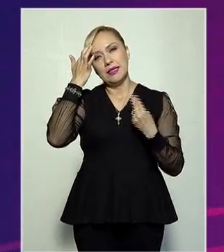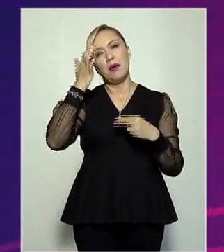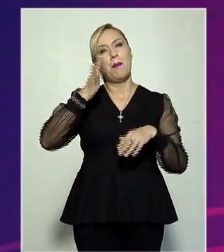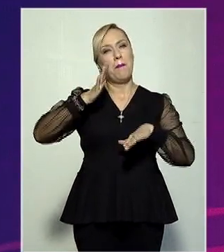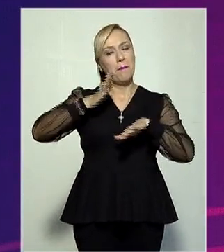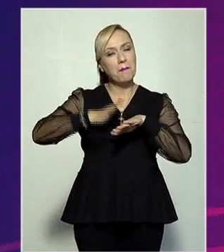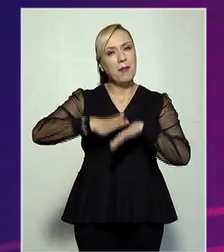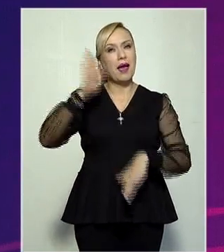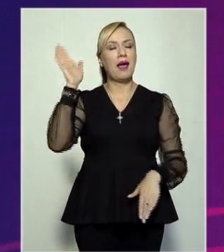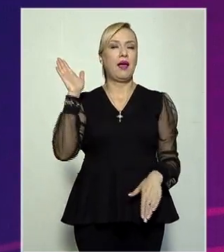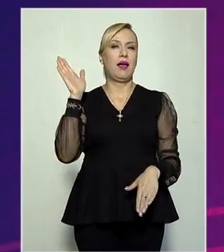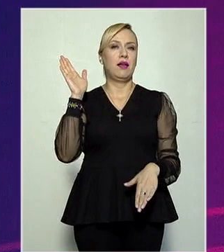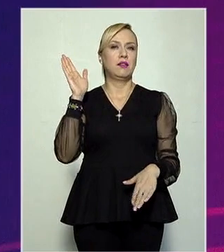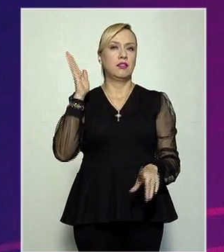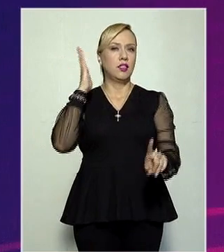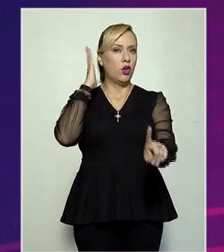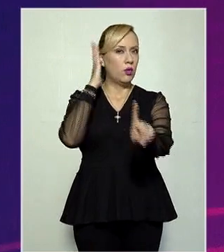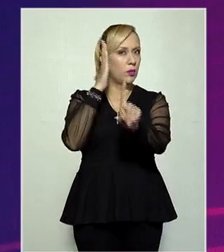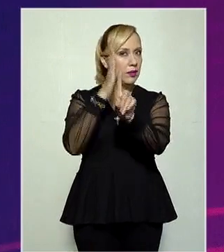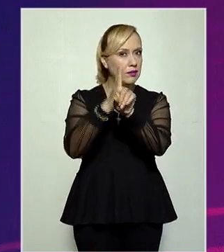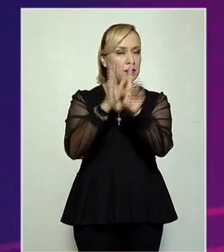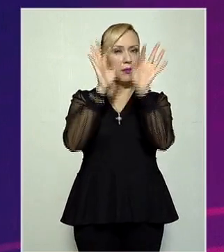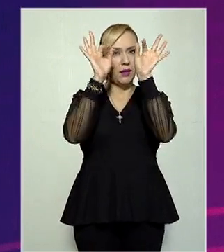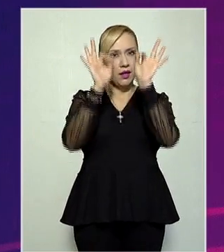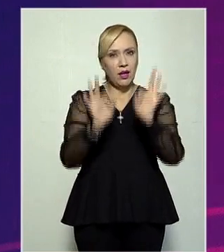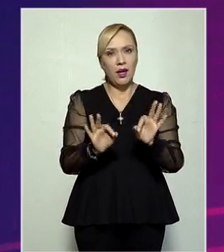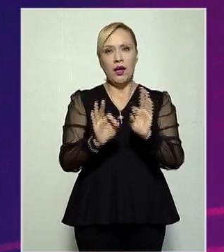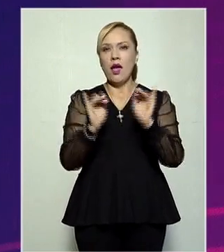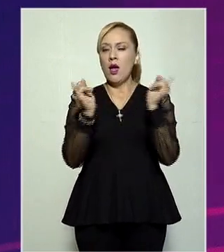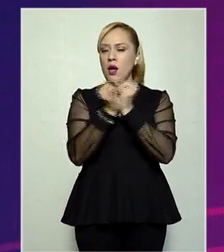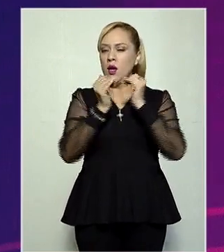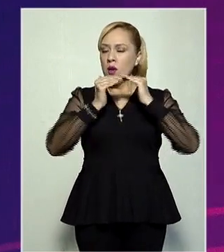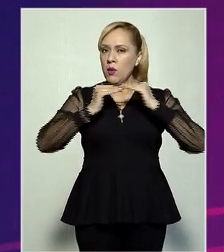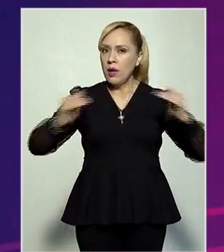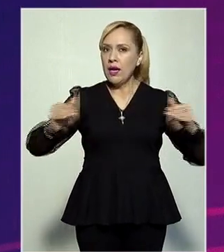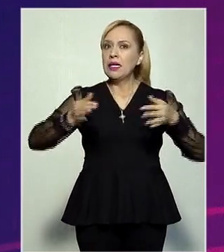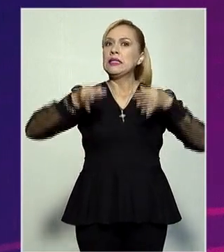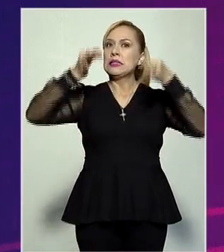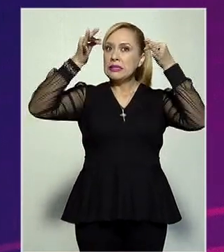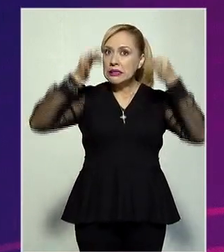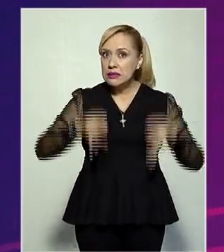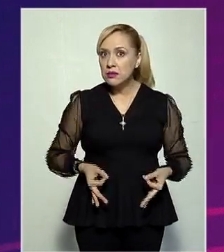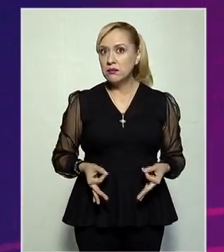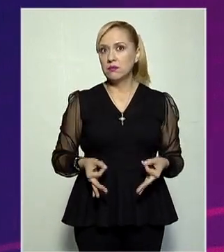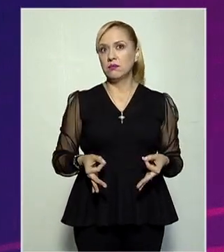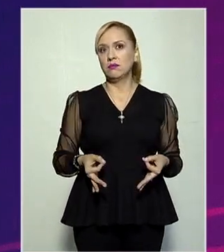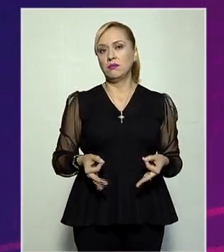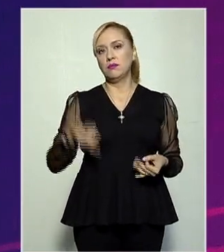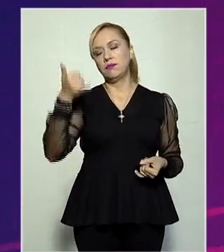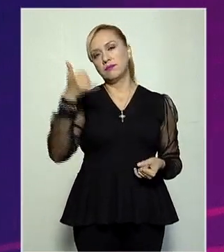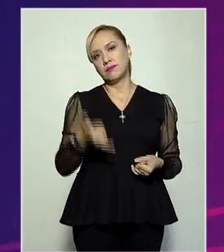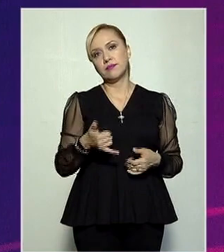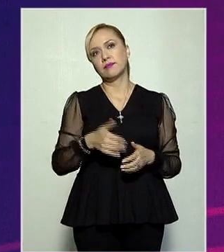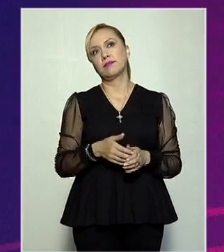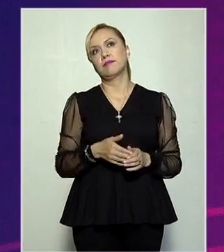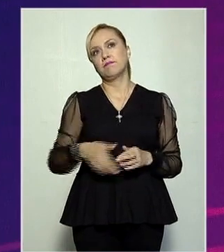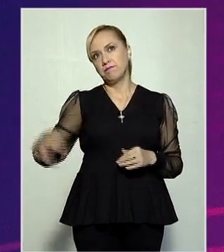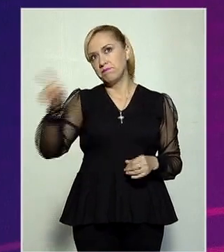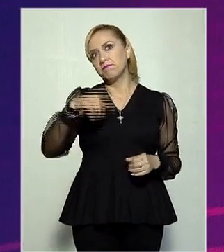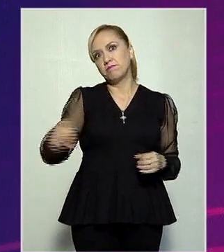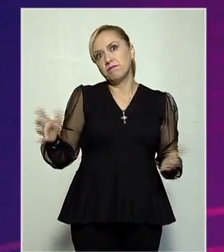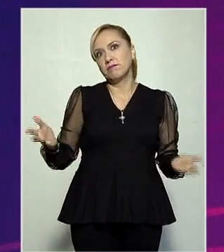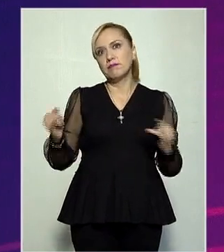más objetiva, creo yo, eficiente para todos los casos y pues que institucional,